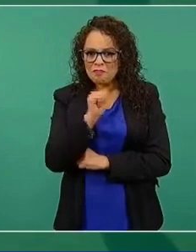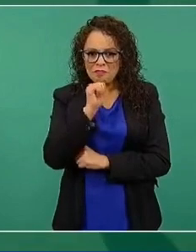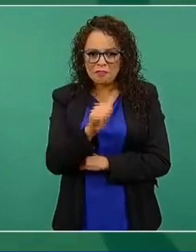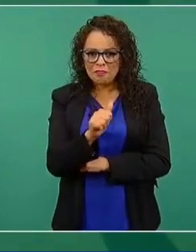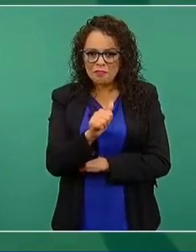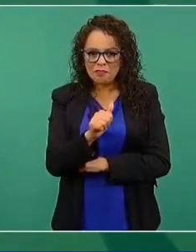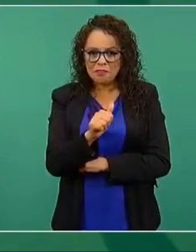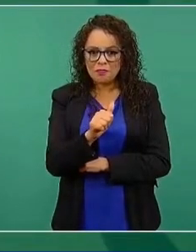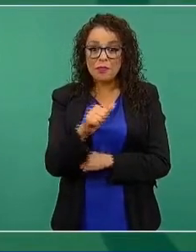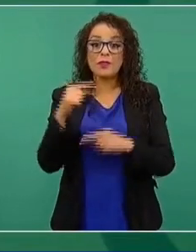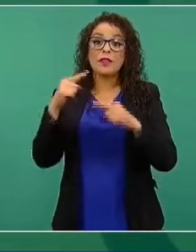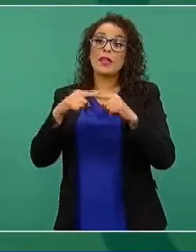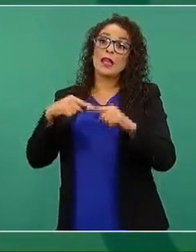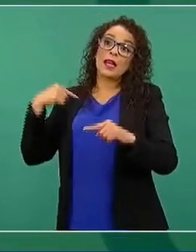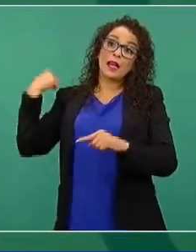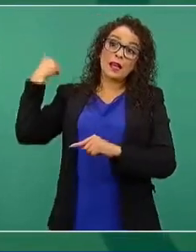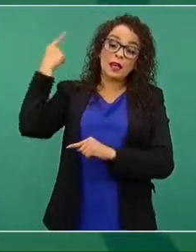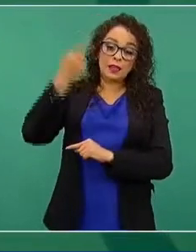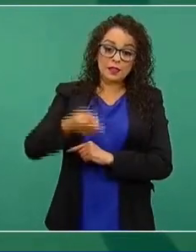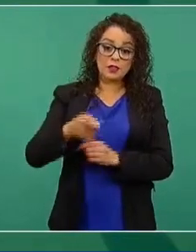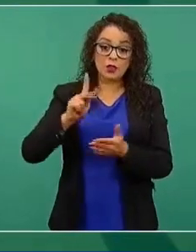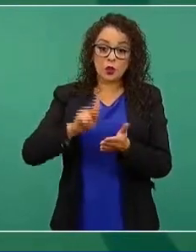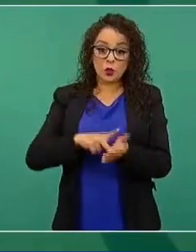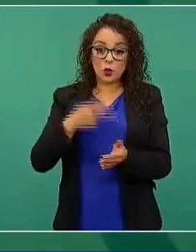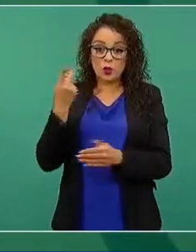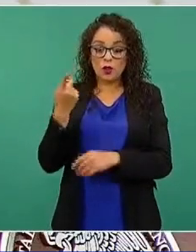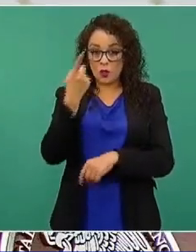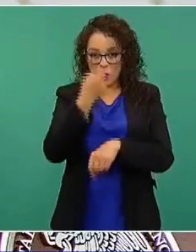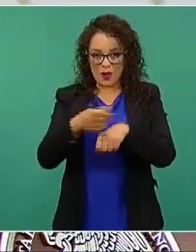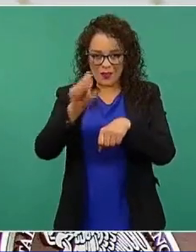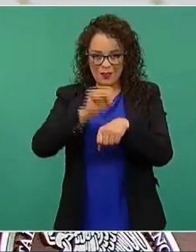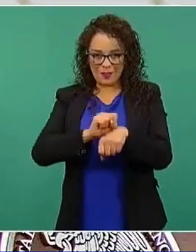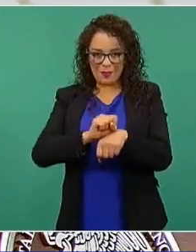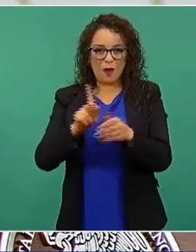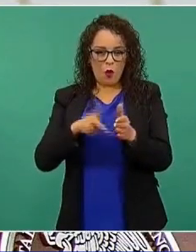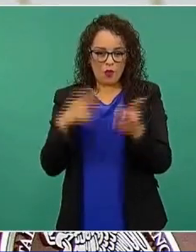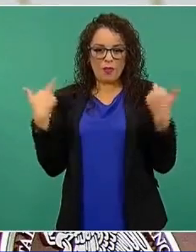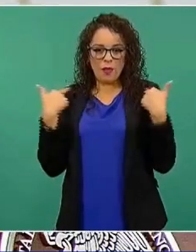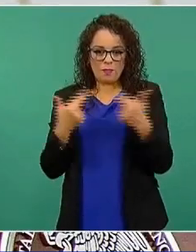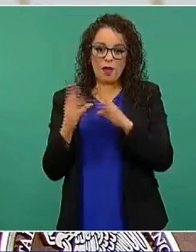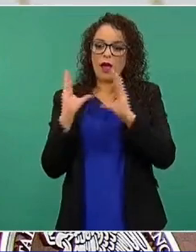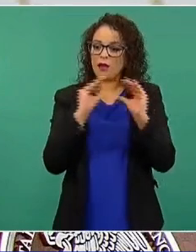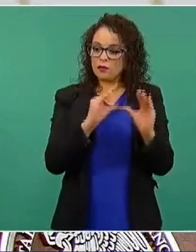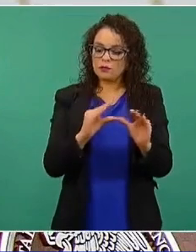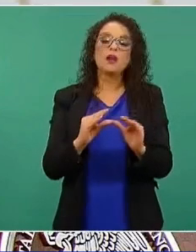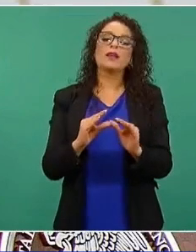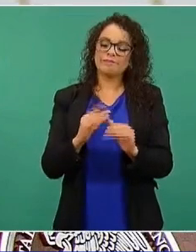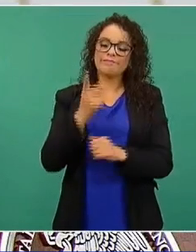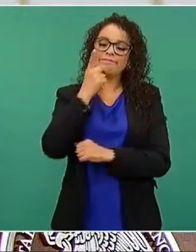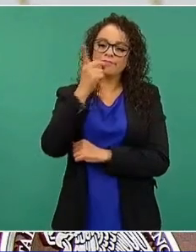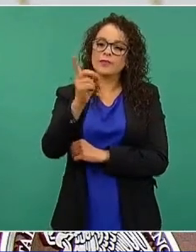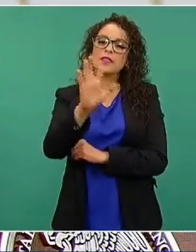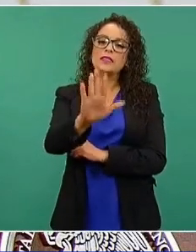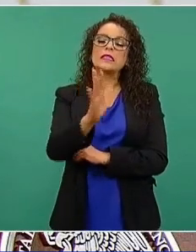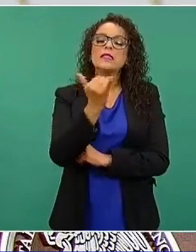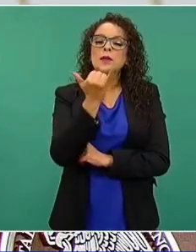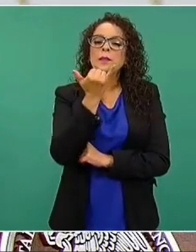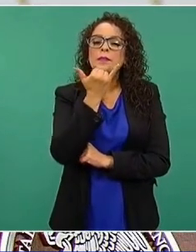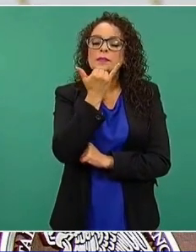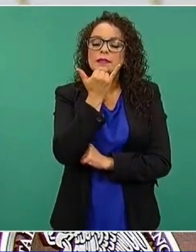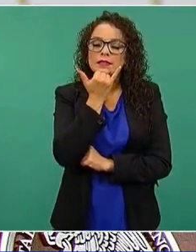Y a la siguiente clase, la siguiente semana, ofreció disculpa.